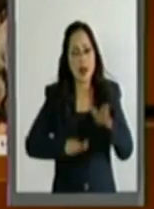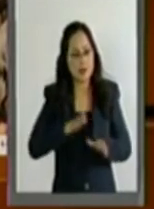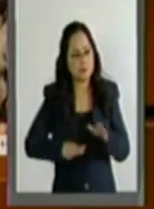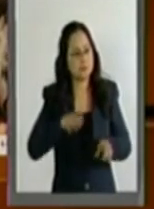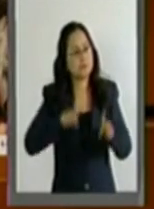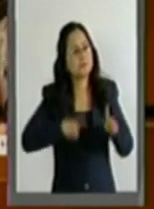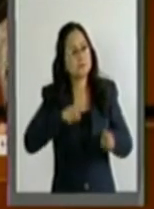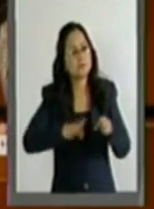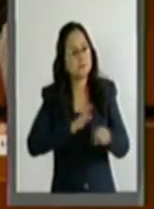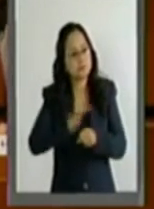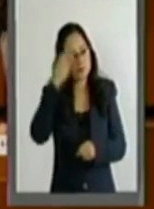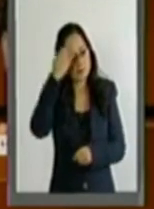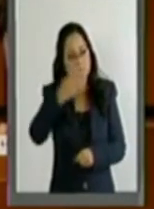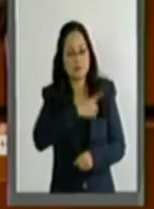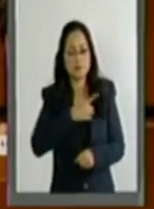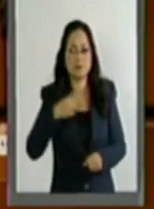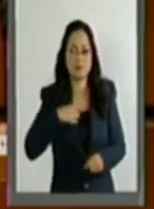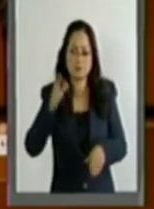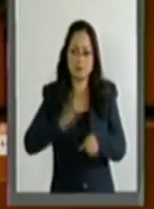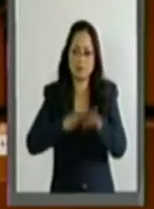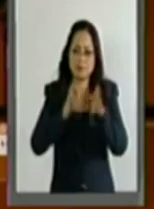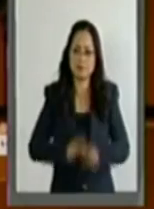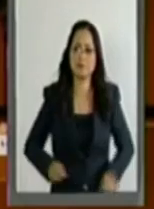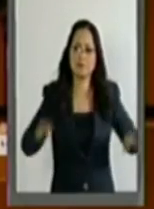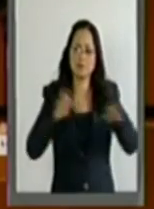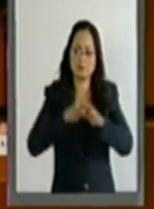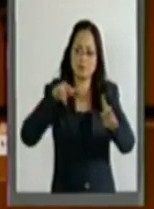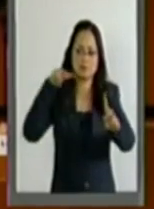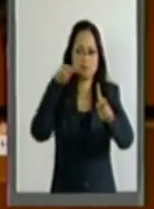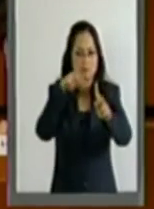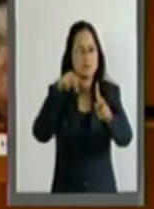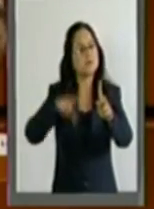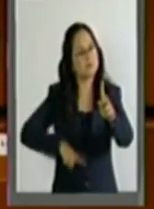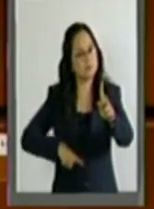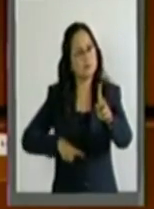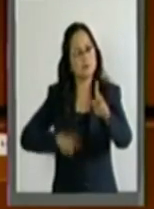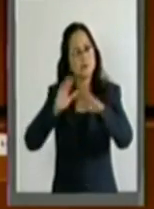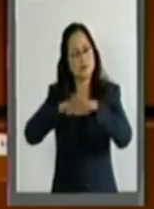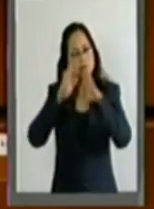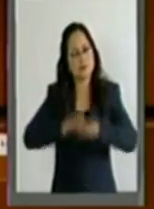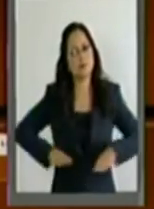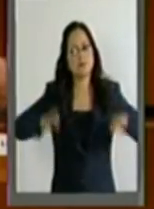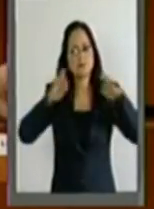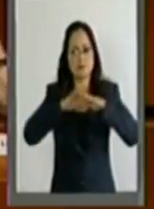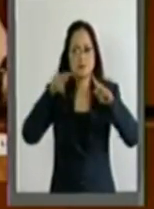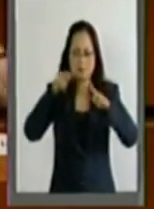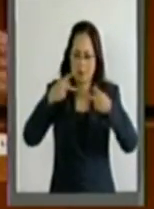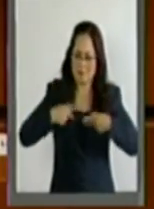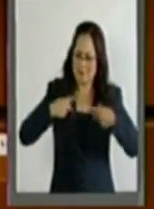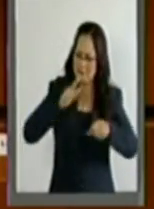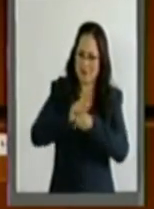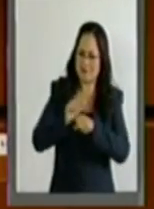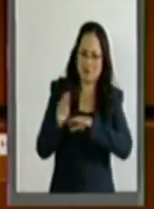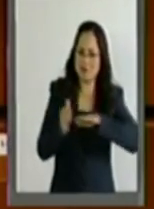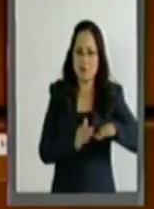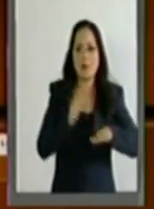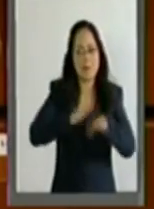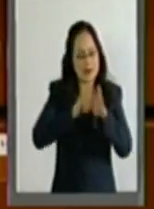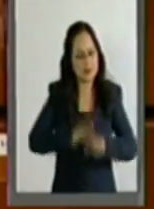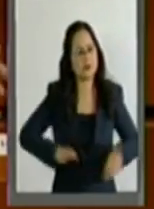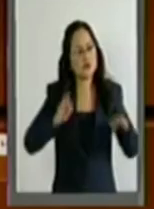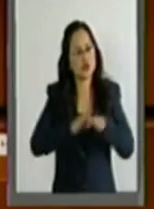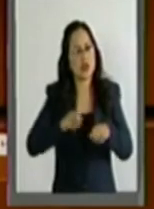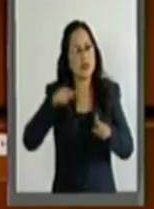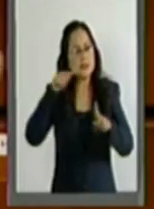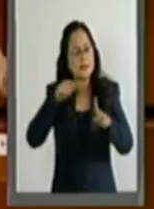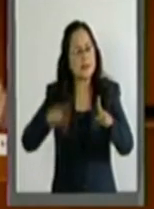en los que debe de prevalecer una visión de Estado sobre la visión enteramente personal. Entendemos el